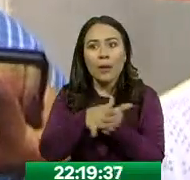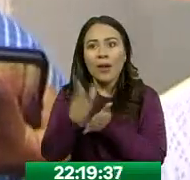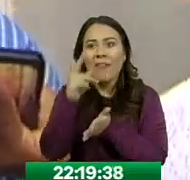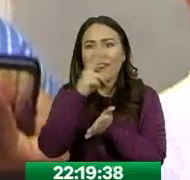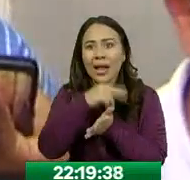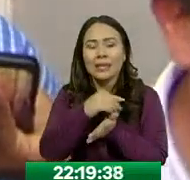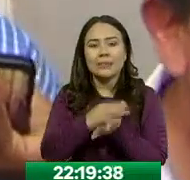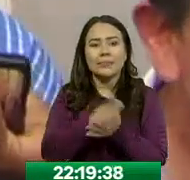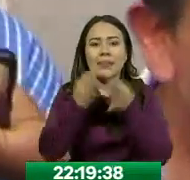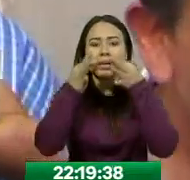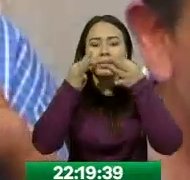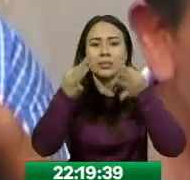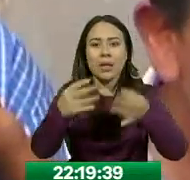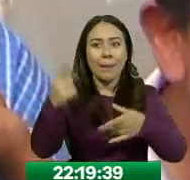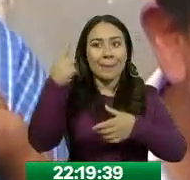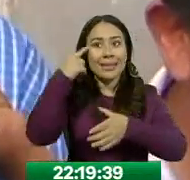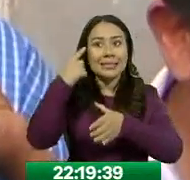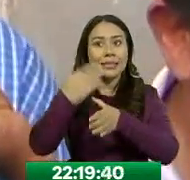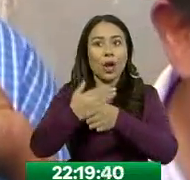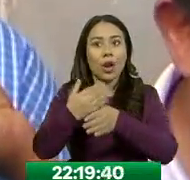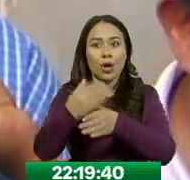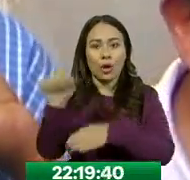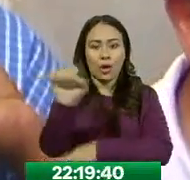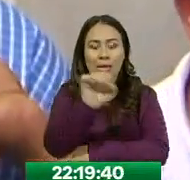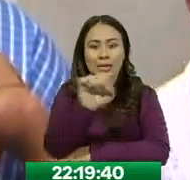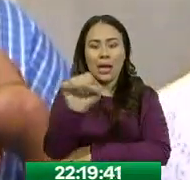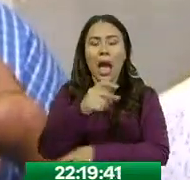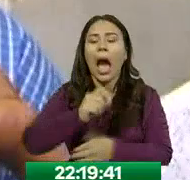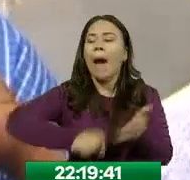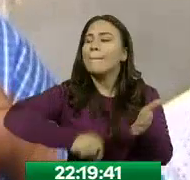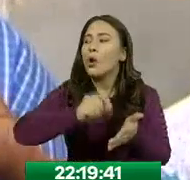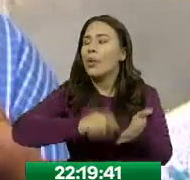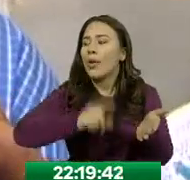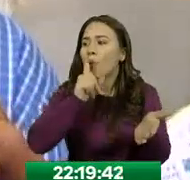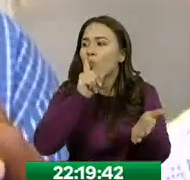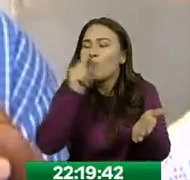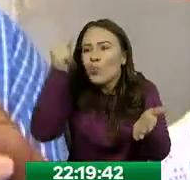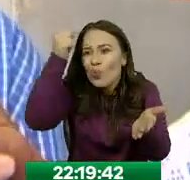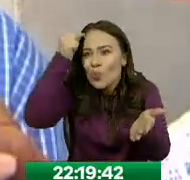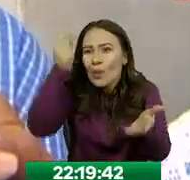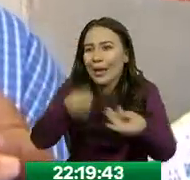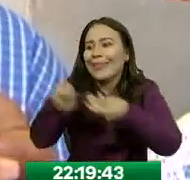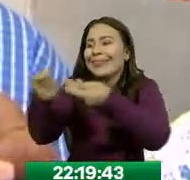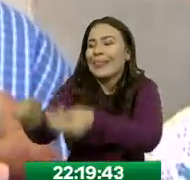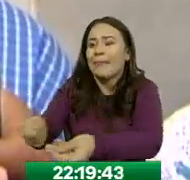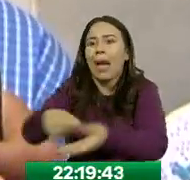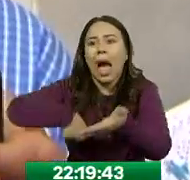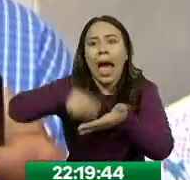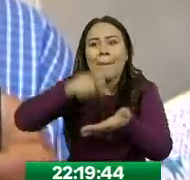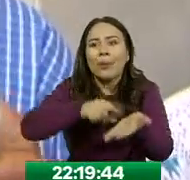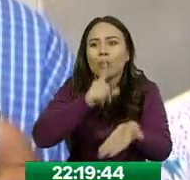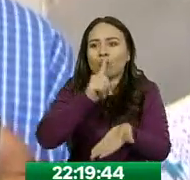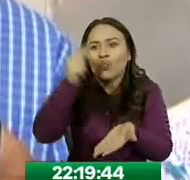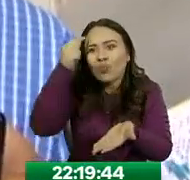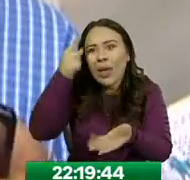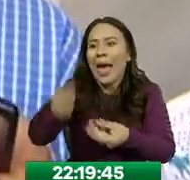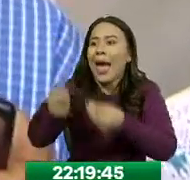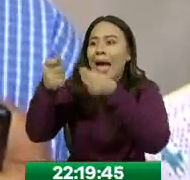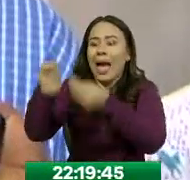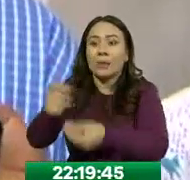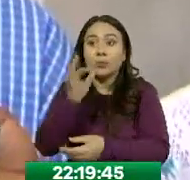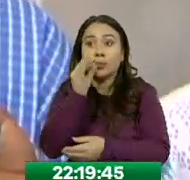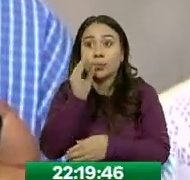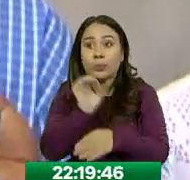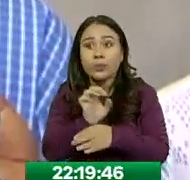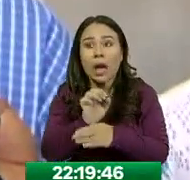exámenes psicosométricos de las escuelas de conducción debidamente aprobadas por la ANT. Cuando las personas o los usuarios iban a la CTE o